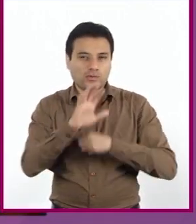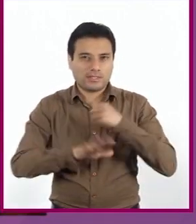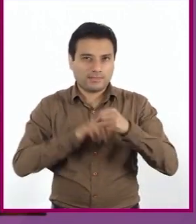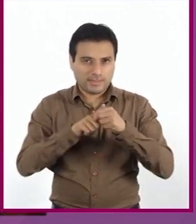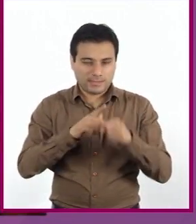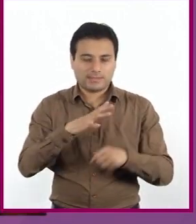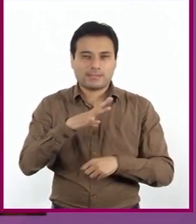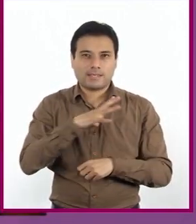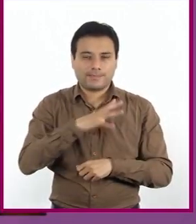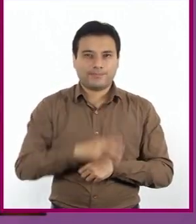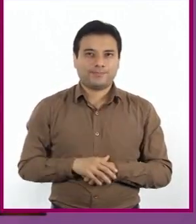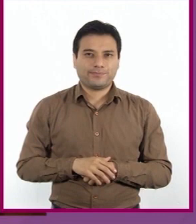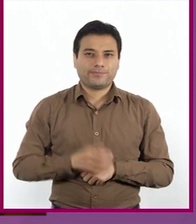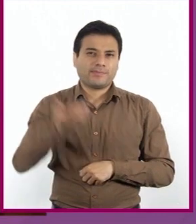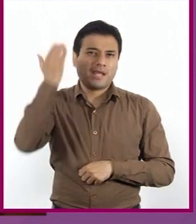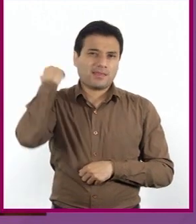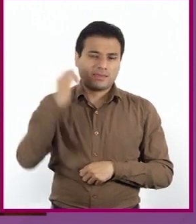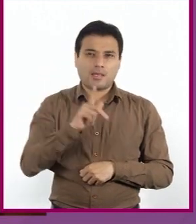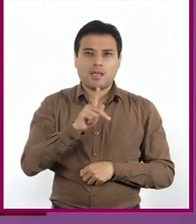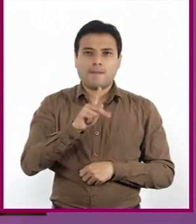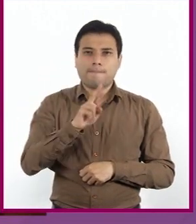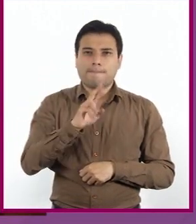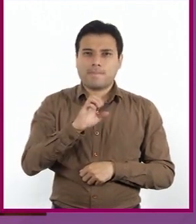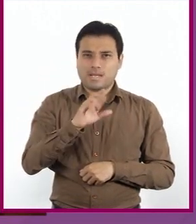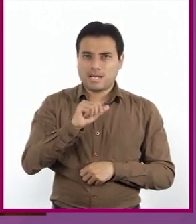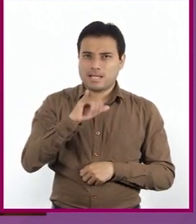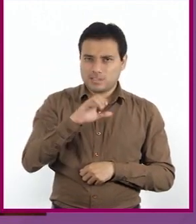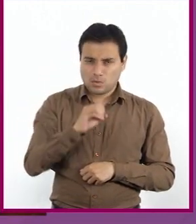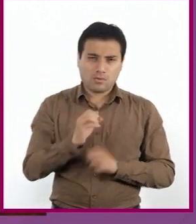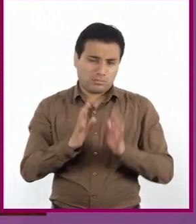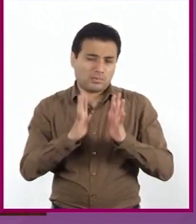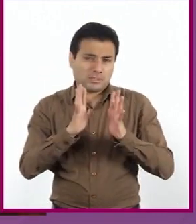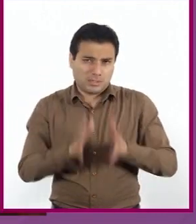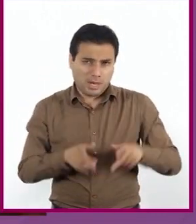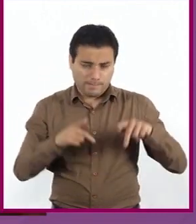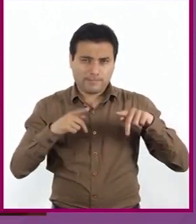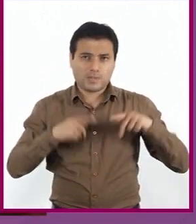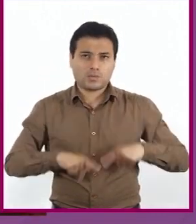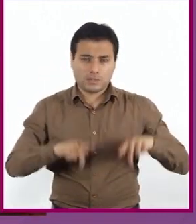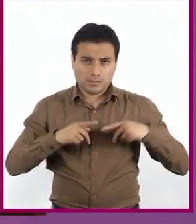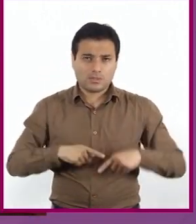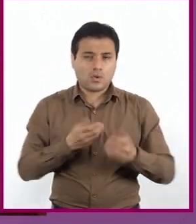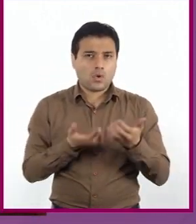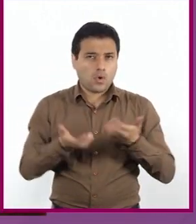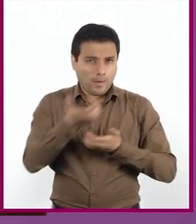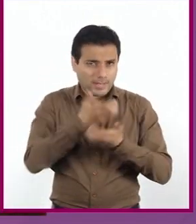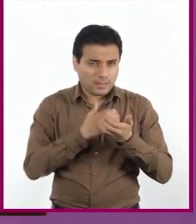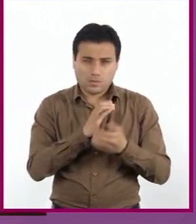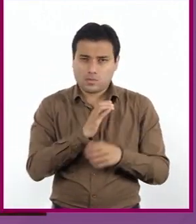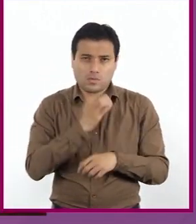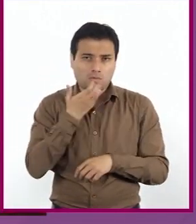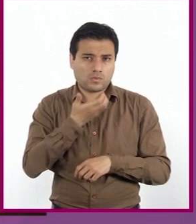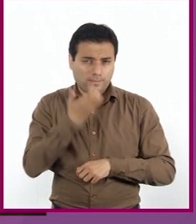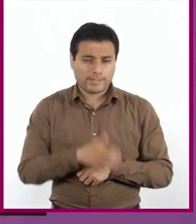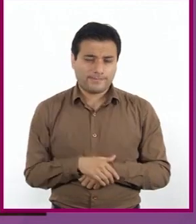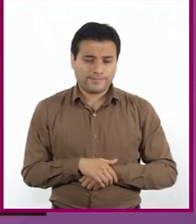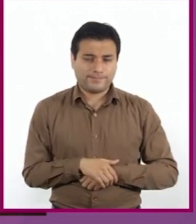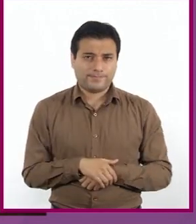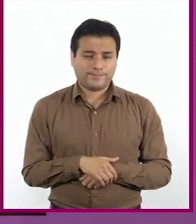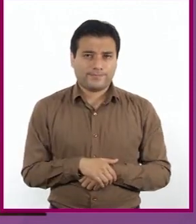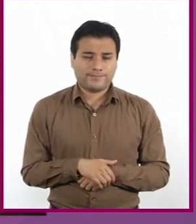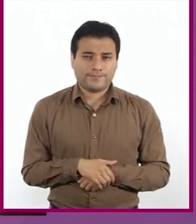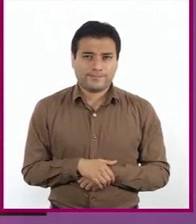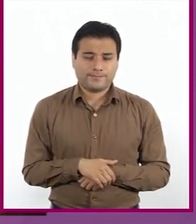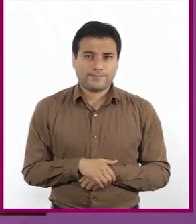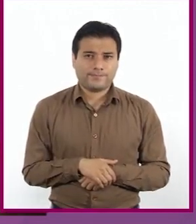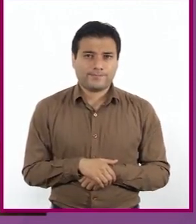que desde el Preclásico Medio hay redes muy bien establecidas para muchas regiones de Mesoamérica. Hay muchos elementos